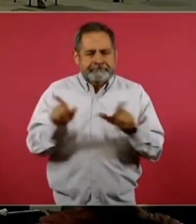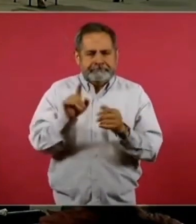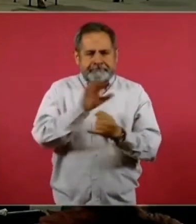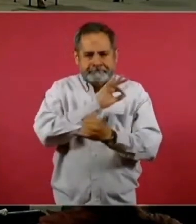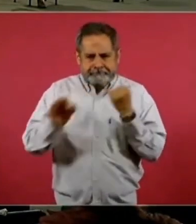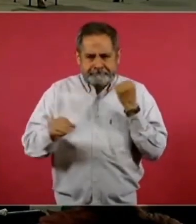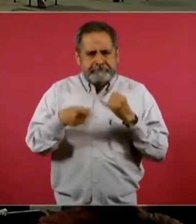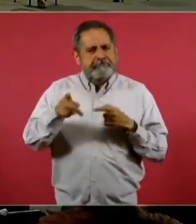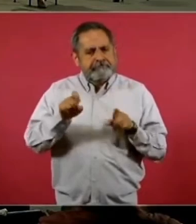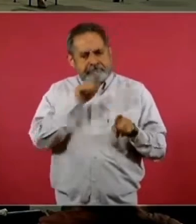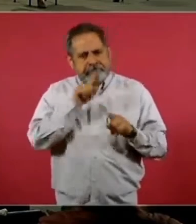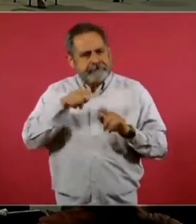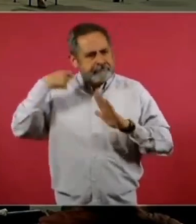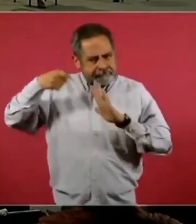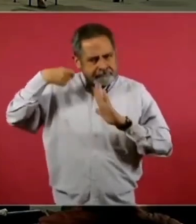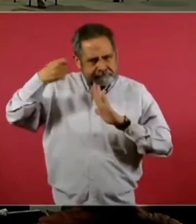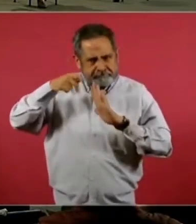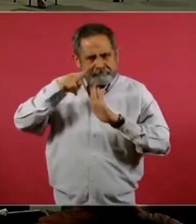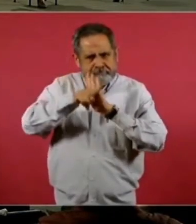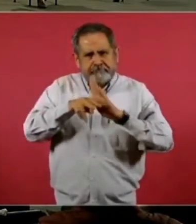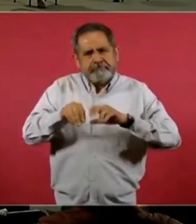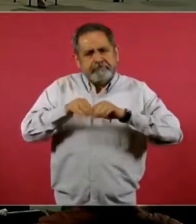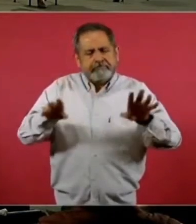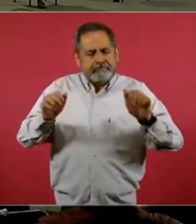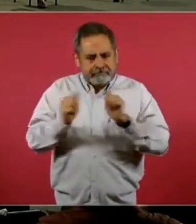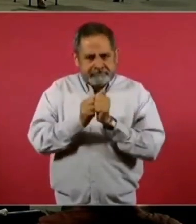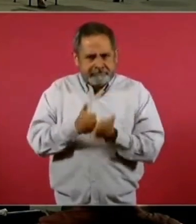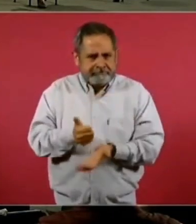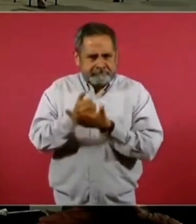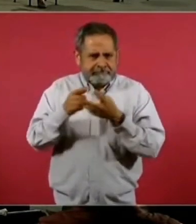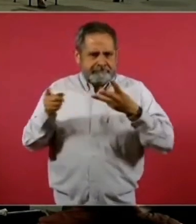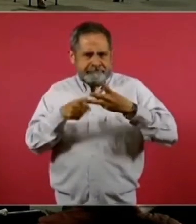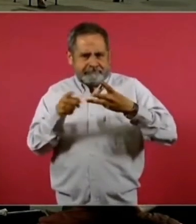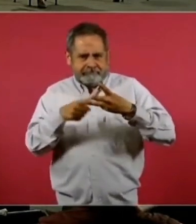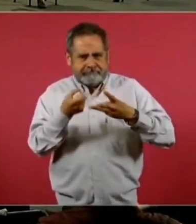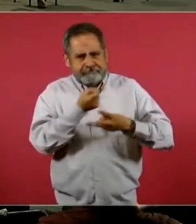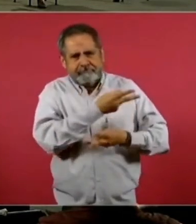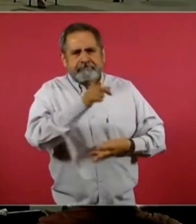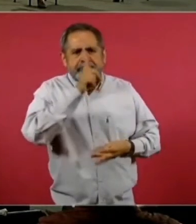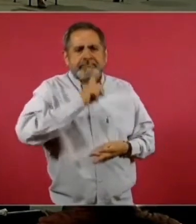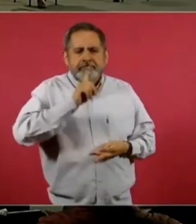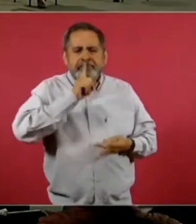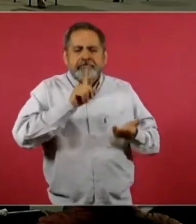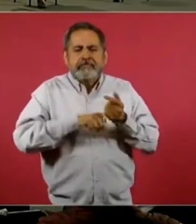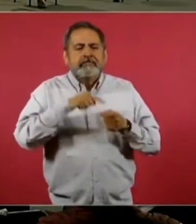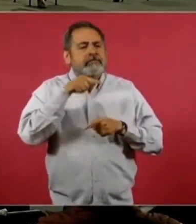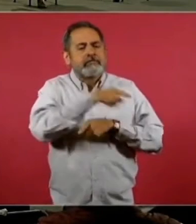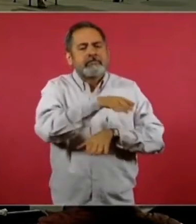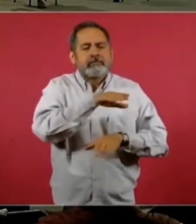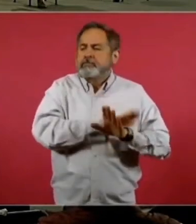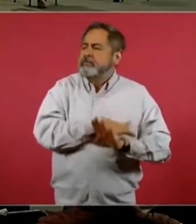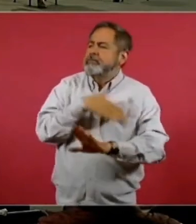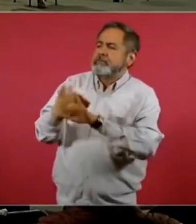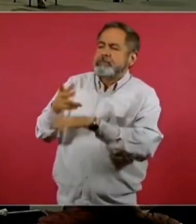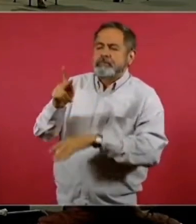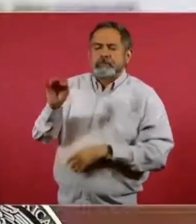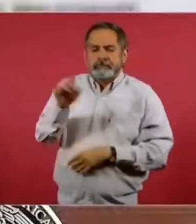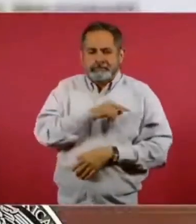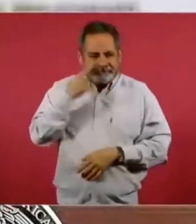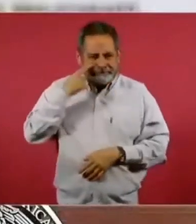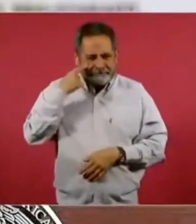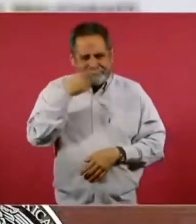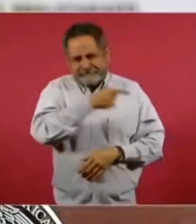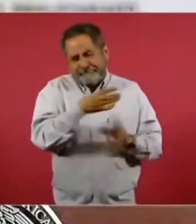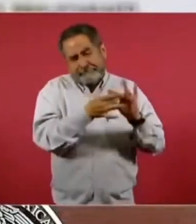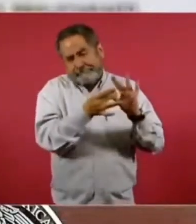no sin antes presentar la colaboración con Infodemia sobre las mentiras lanzadas contra Pemex en días recientes, que